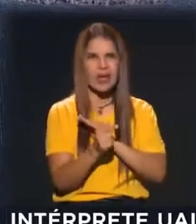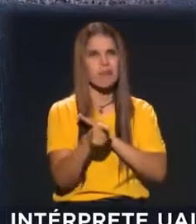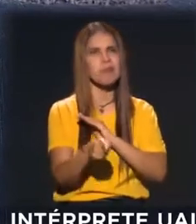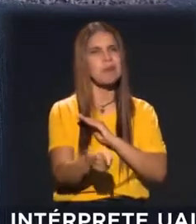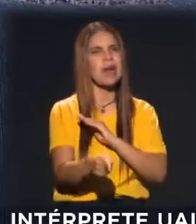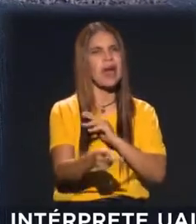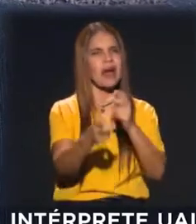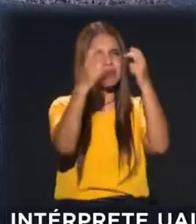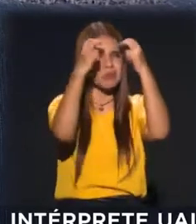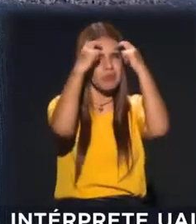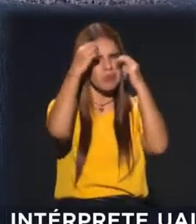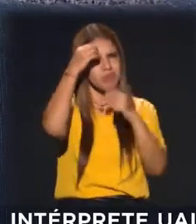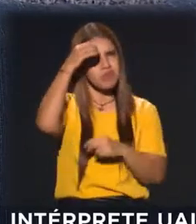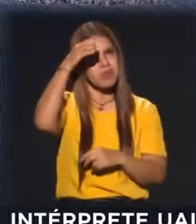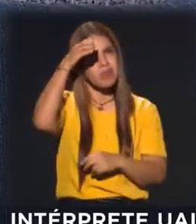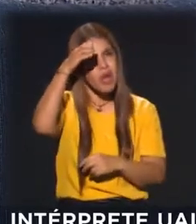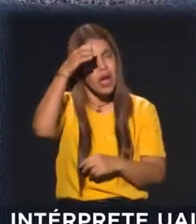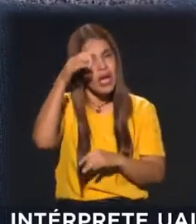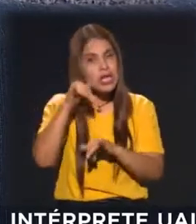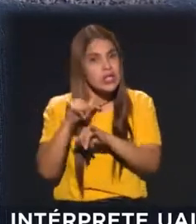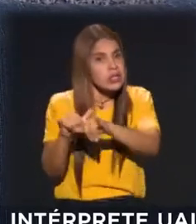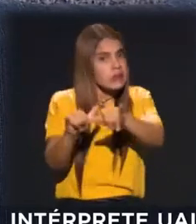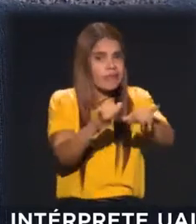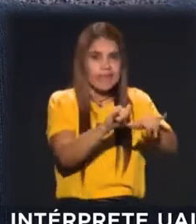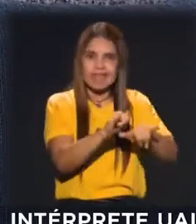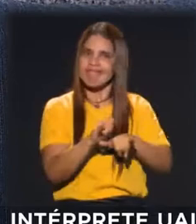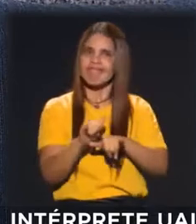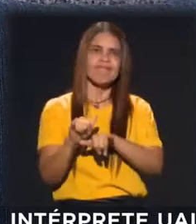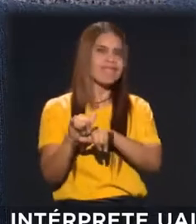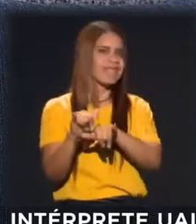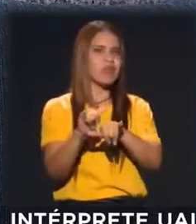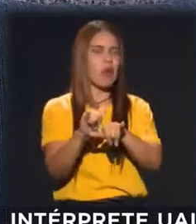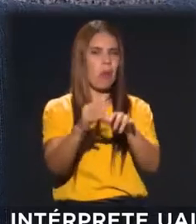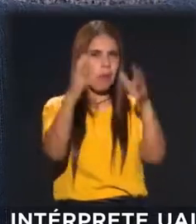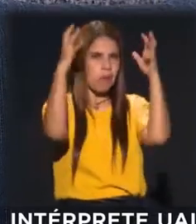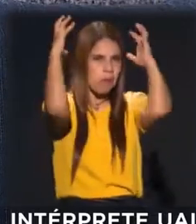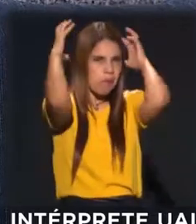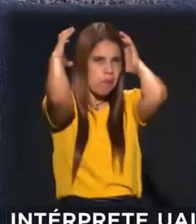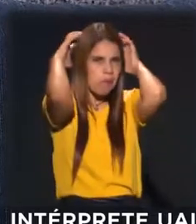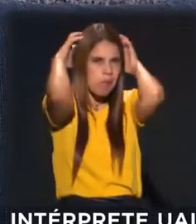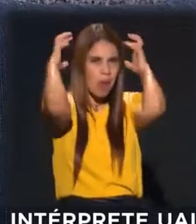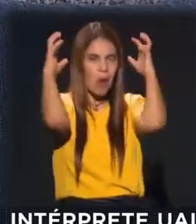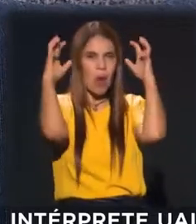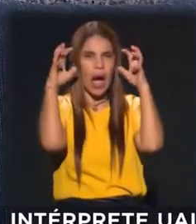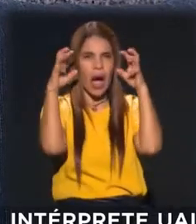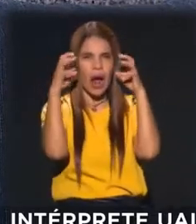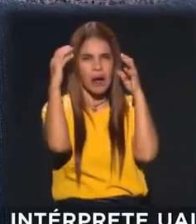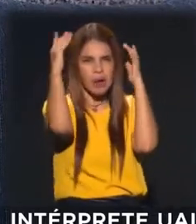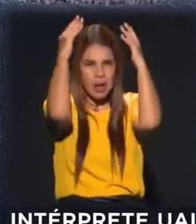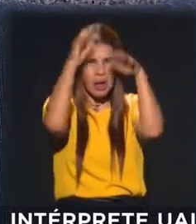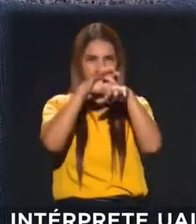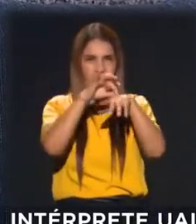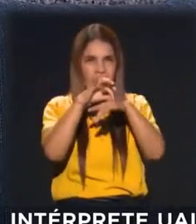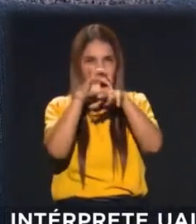capacidad que tiene ese niño y esa niña, porque no todos los cerebros son iguales, no todos los cerebros elaboran igual el